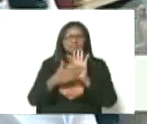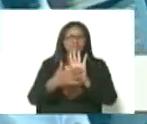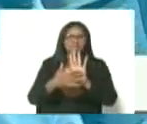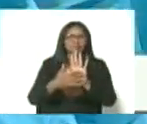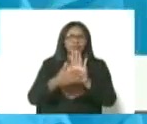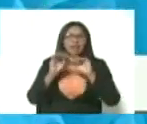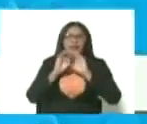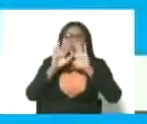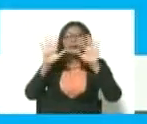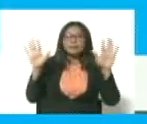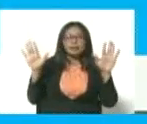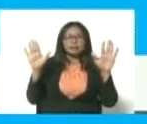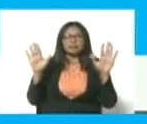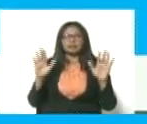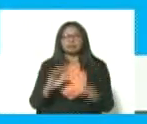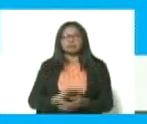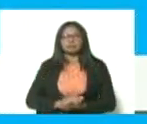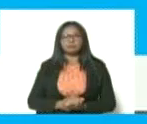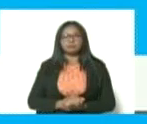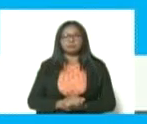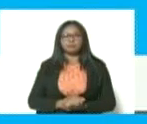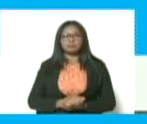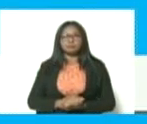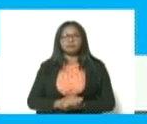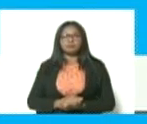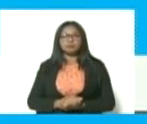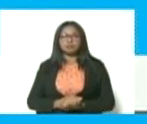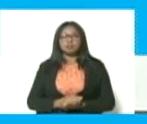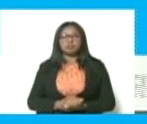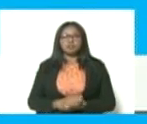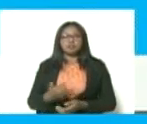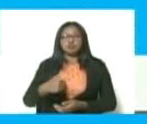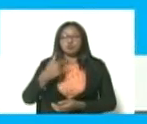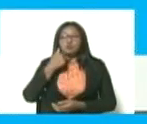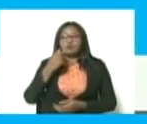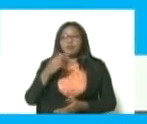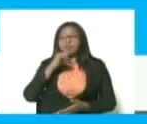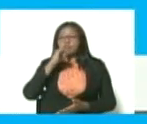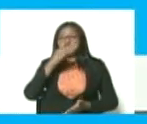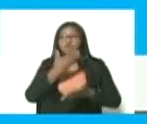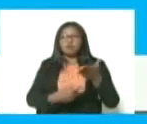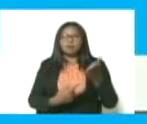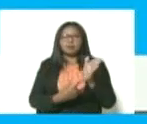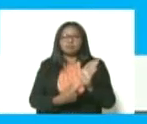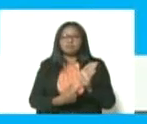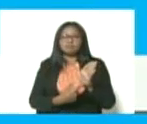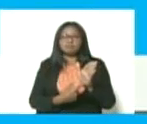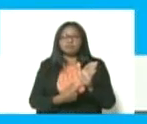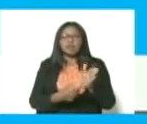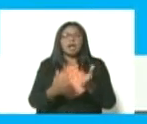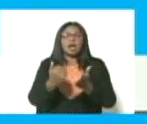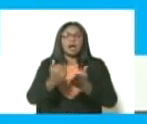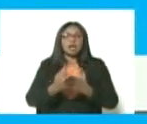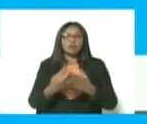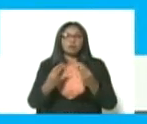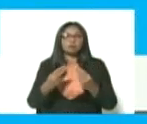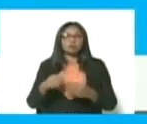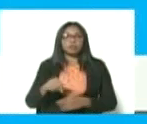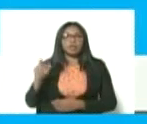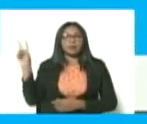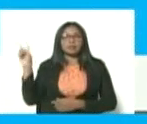fueron. Así que creo que este informe, sin lugar a dudas, ayuda a